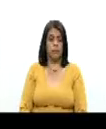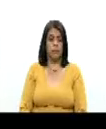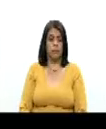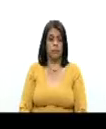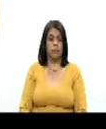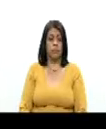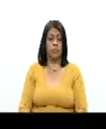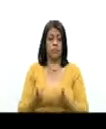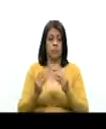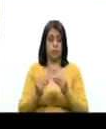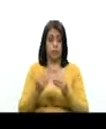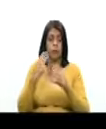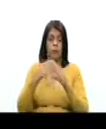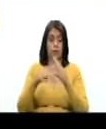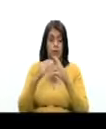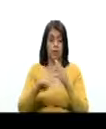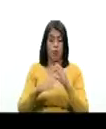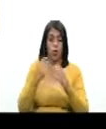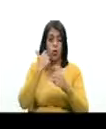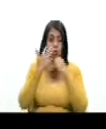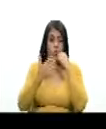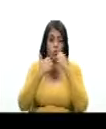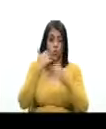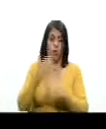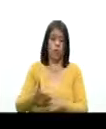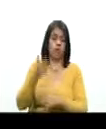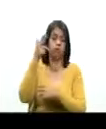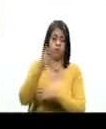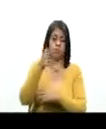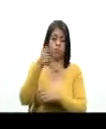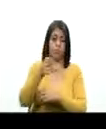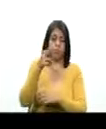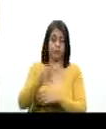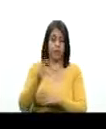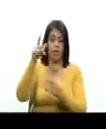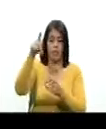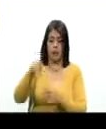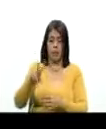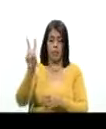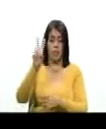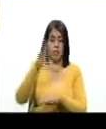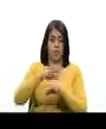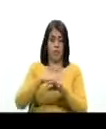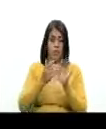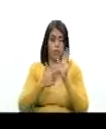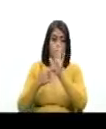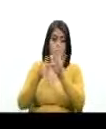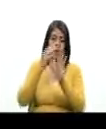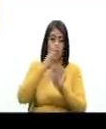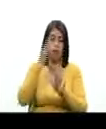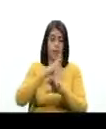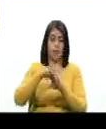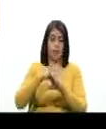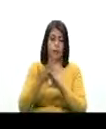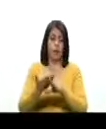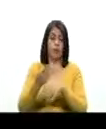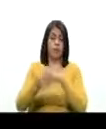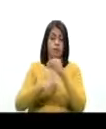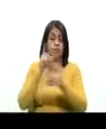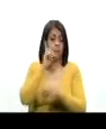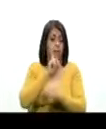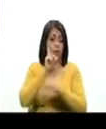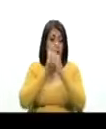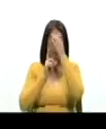así, cientos de miles de mensajes diciendo que me van a dar plomo por estar acá, por mostrar la verdad, porque se cae esa